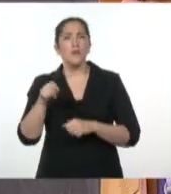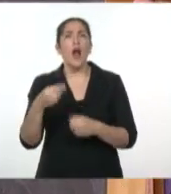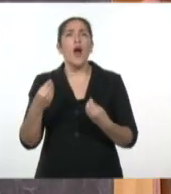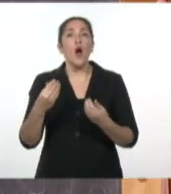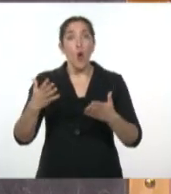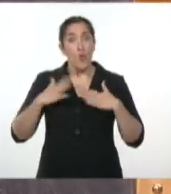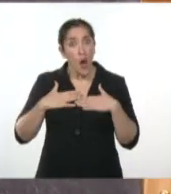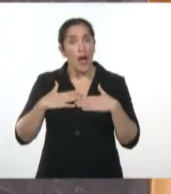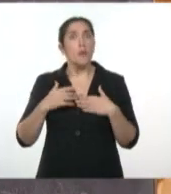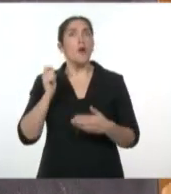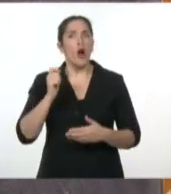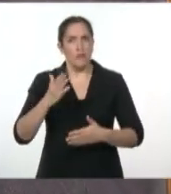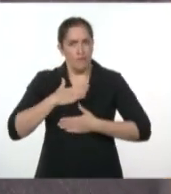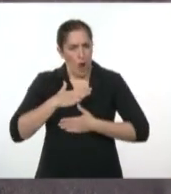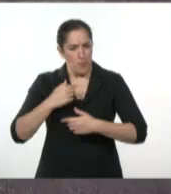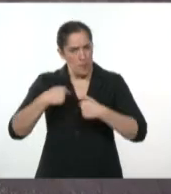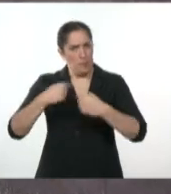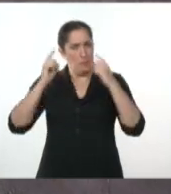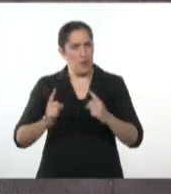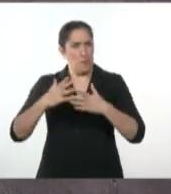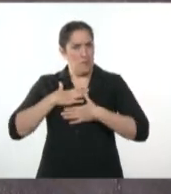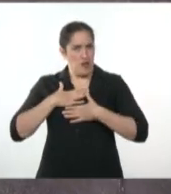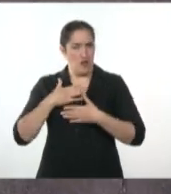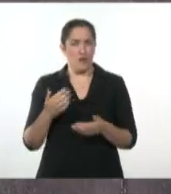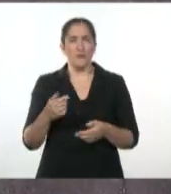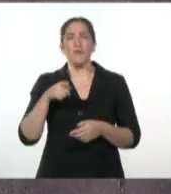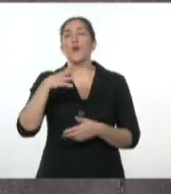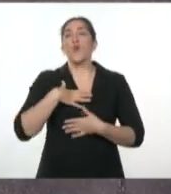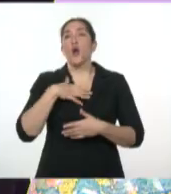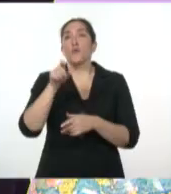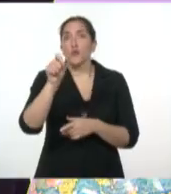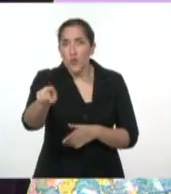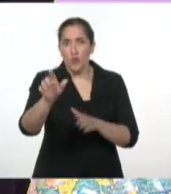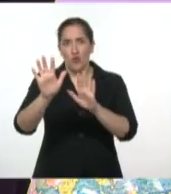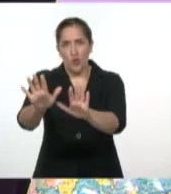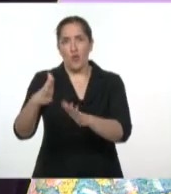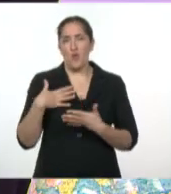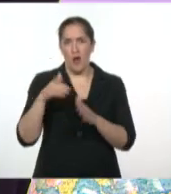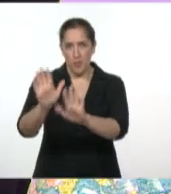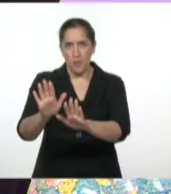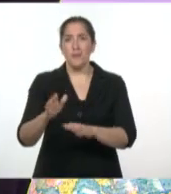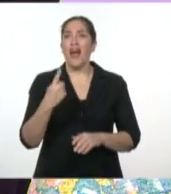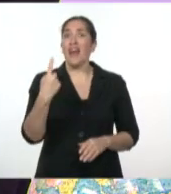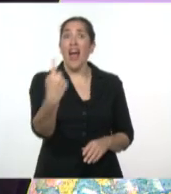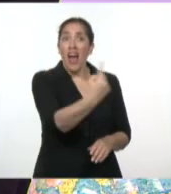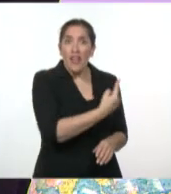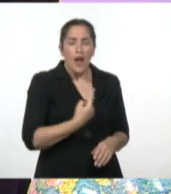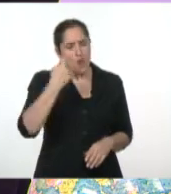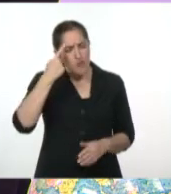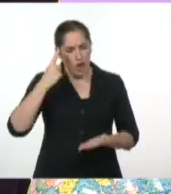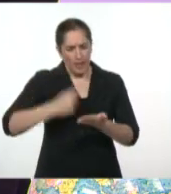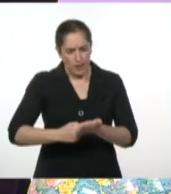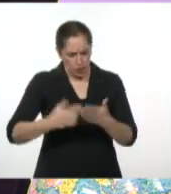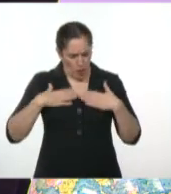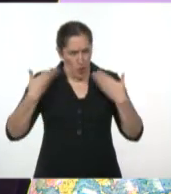lo que hablábamos vinculado a la violencia física. Cada uno, cada una tiene que tomar decisiones sobre su propio